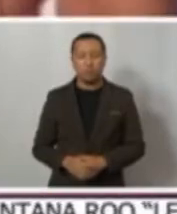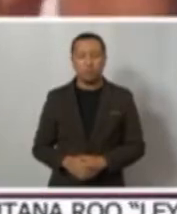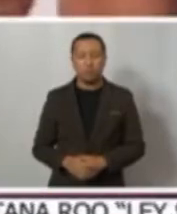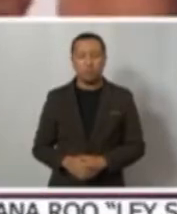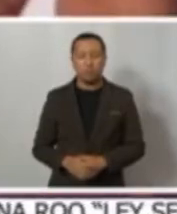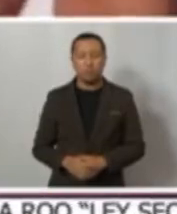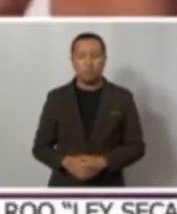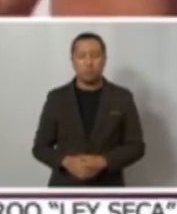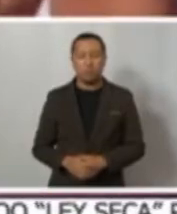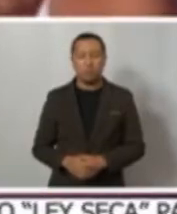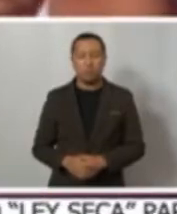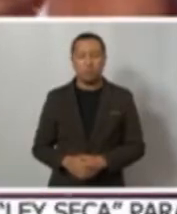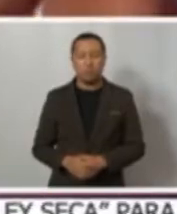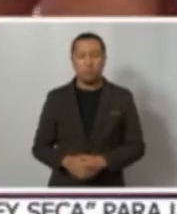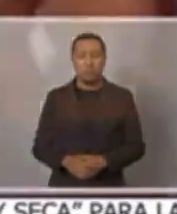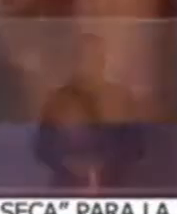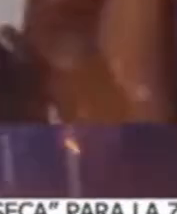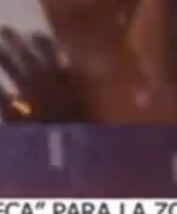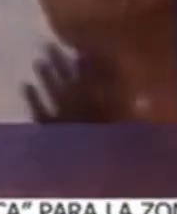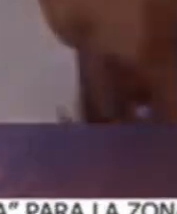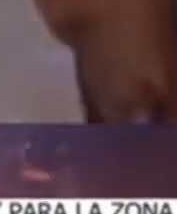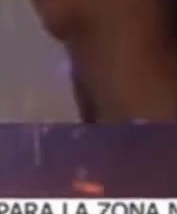Y en la música,